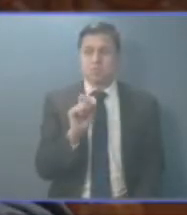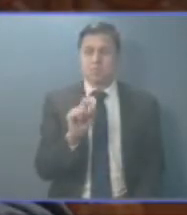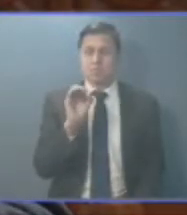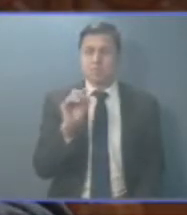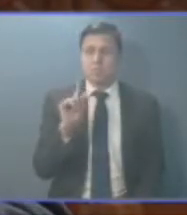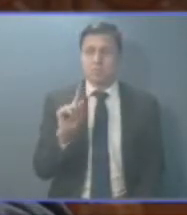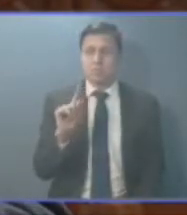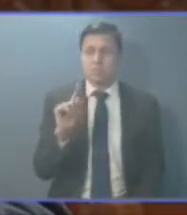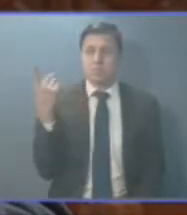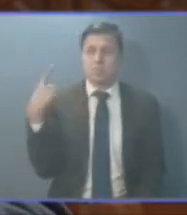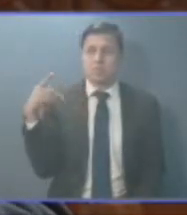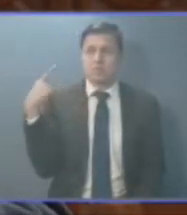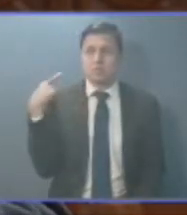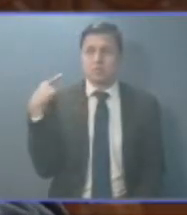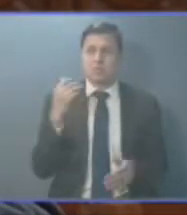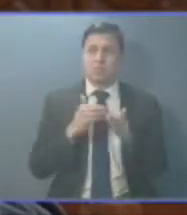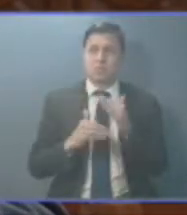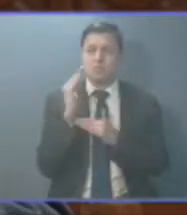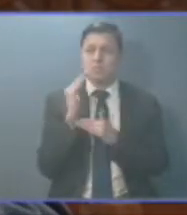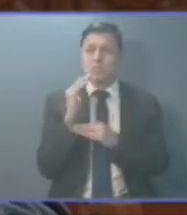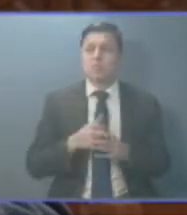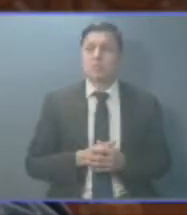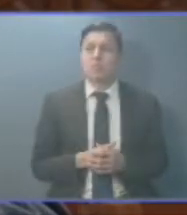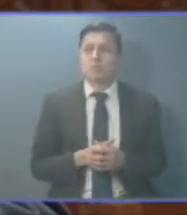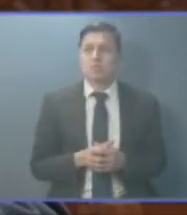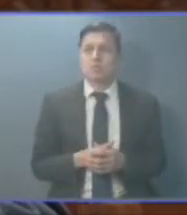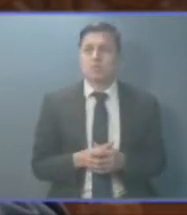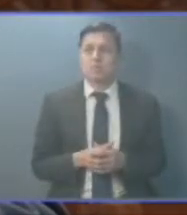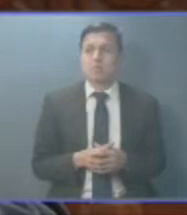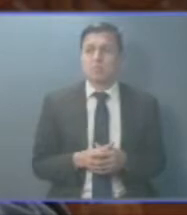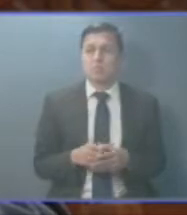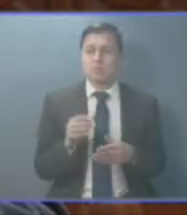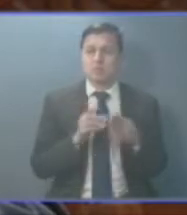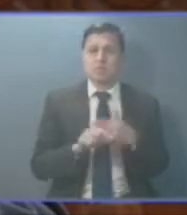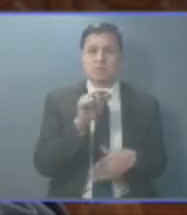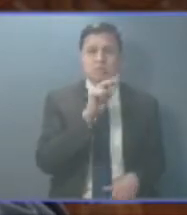LT 2.01, Dirección Superior. Código